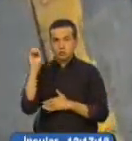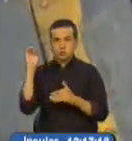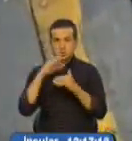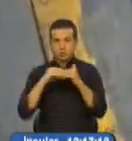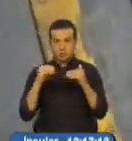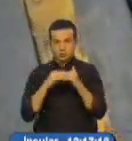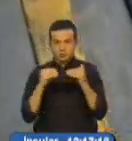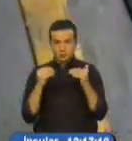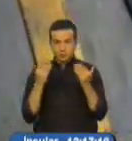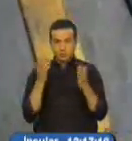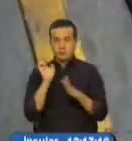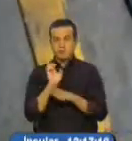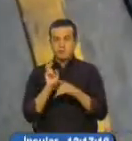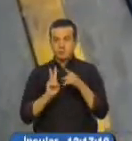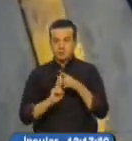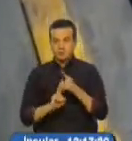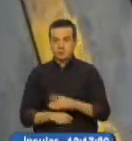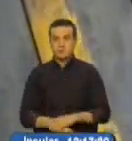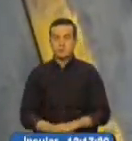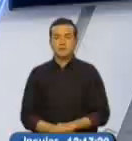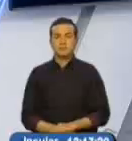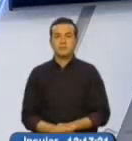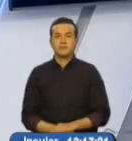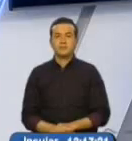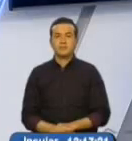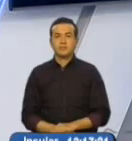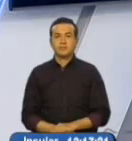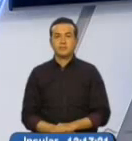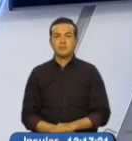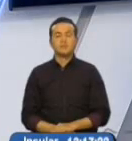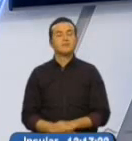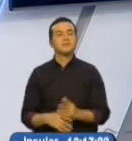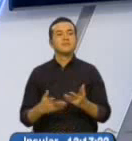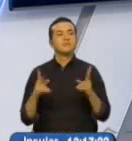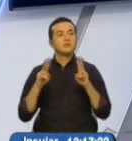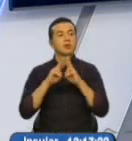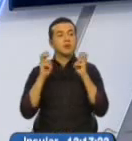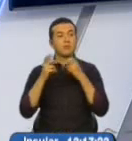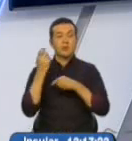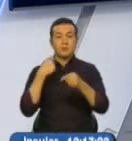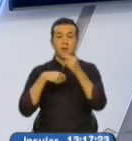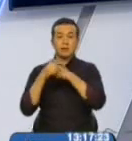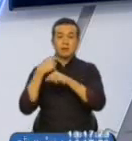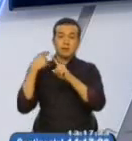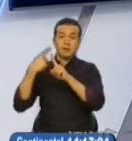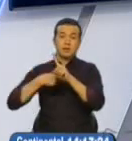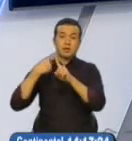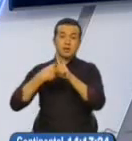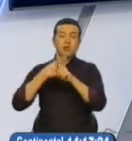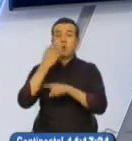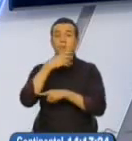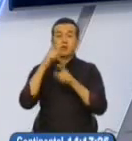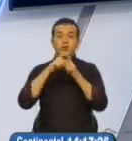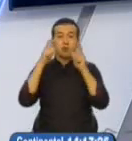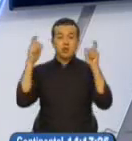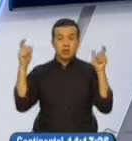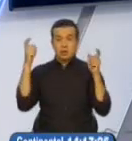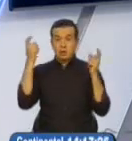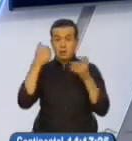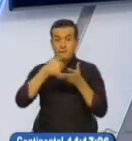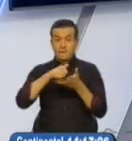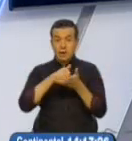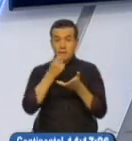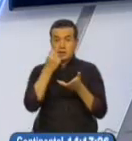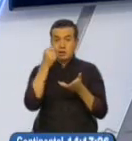$33.600. Maritza Castillo, Ecuador TV. Novedades en el mercado mayorista de Ambato, el más grande del país. El precio de la